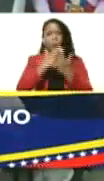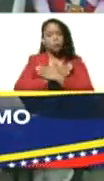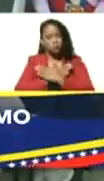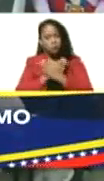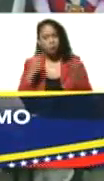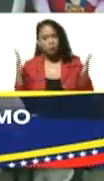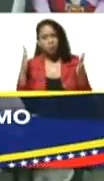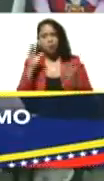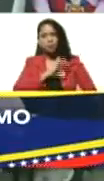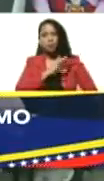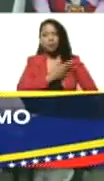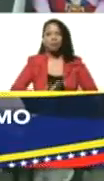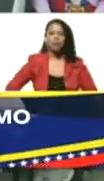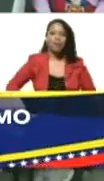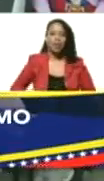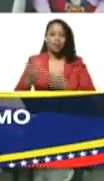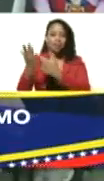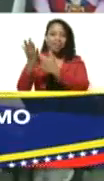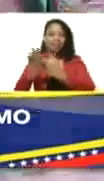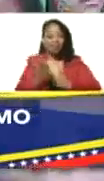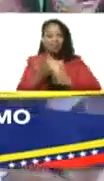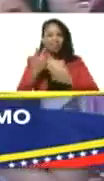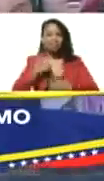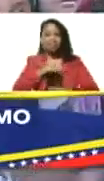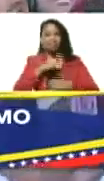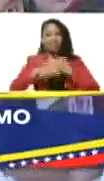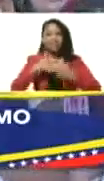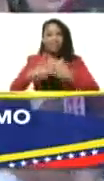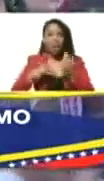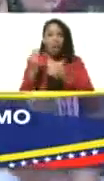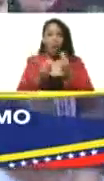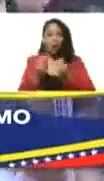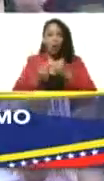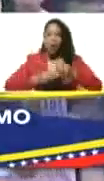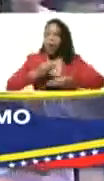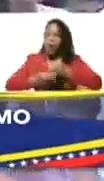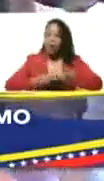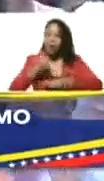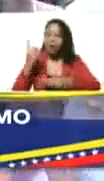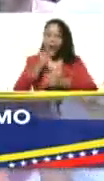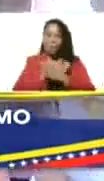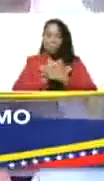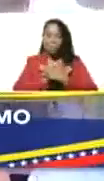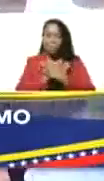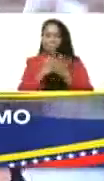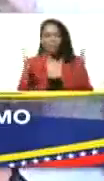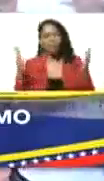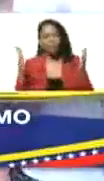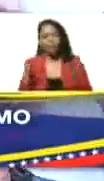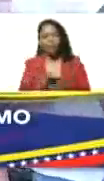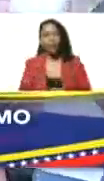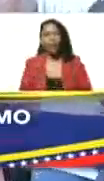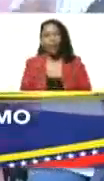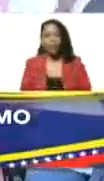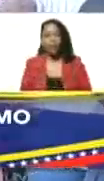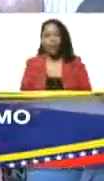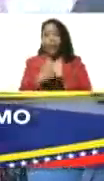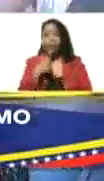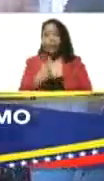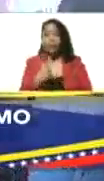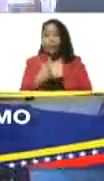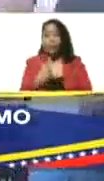señor presidente, a recibir de nuestra revolución, así como lo ha hecho, esas bondades. Decirle que